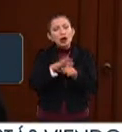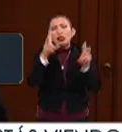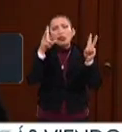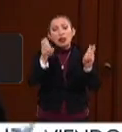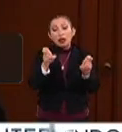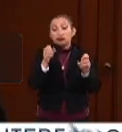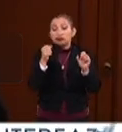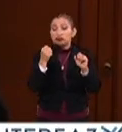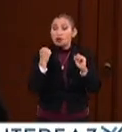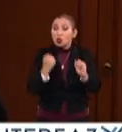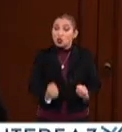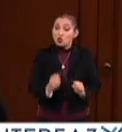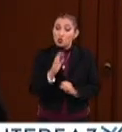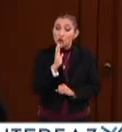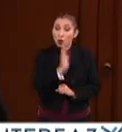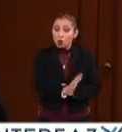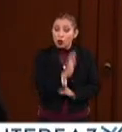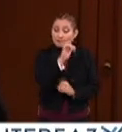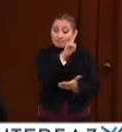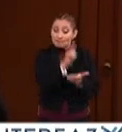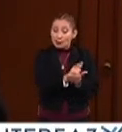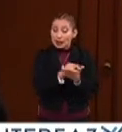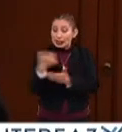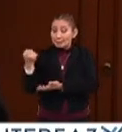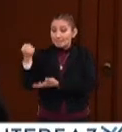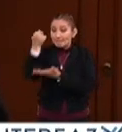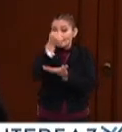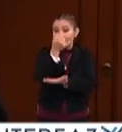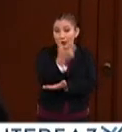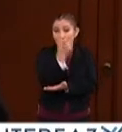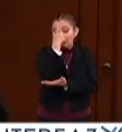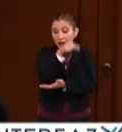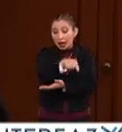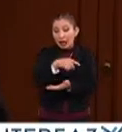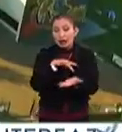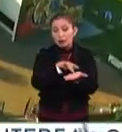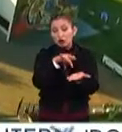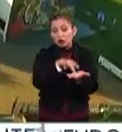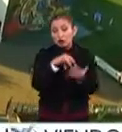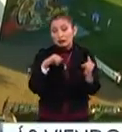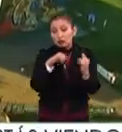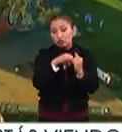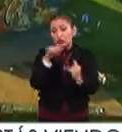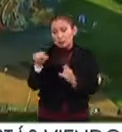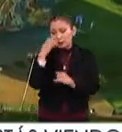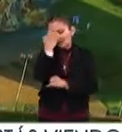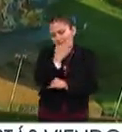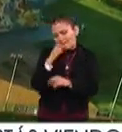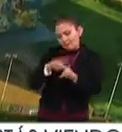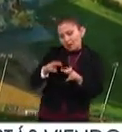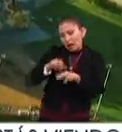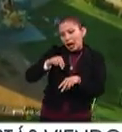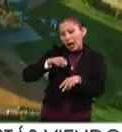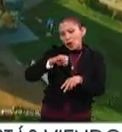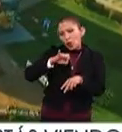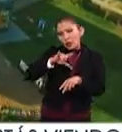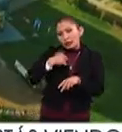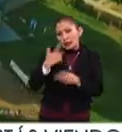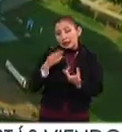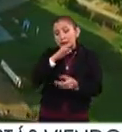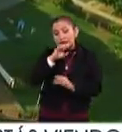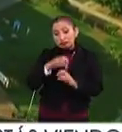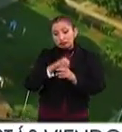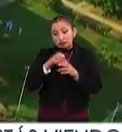la certeza jurídica y presupuestal para las instituciones. De acuerdo con el análisis de la ANUYES, el